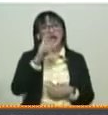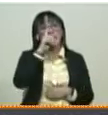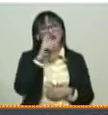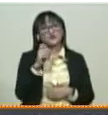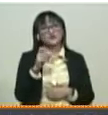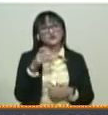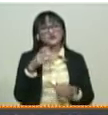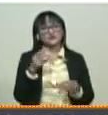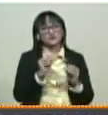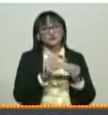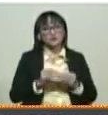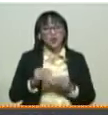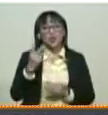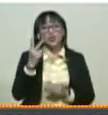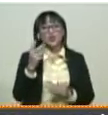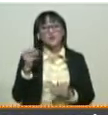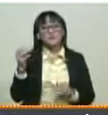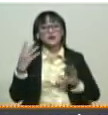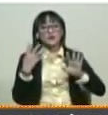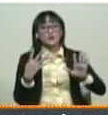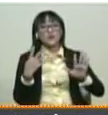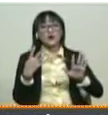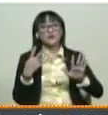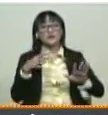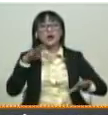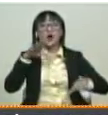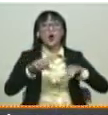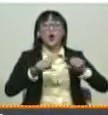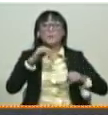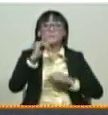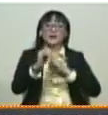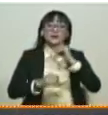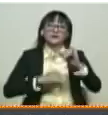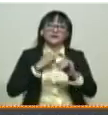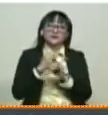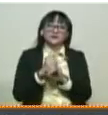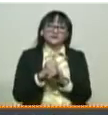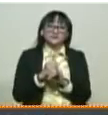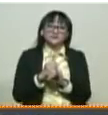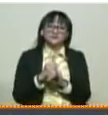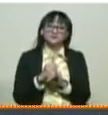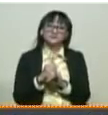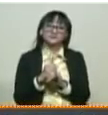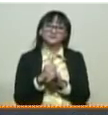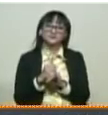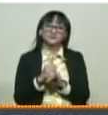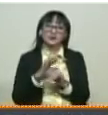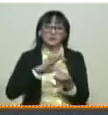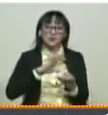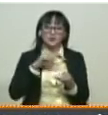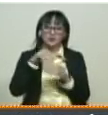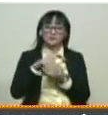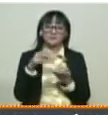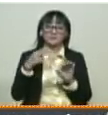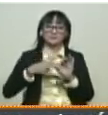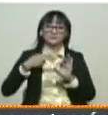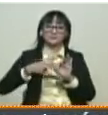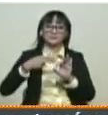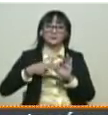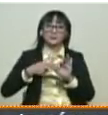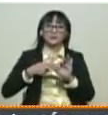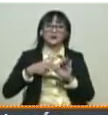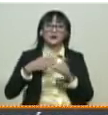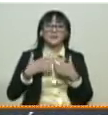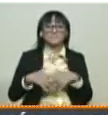2009 para la realización de compras internacionales para la industria petrolera venezolana. En